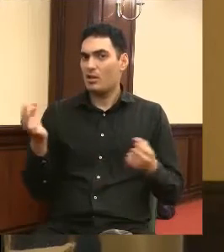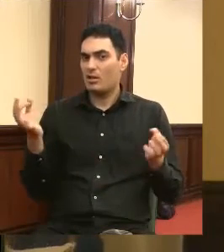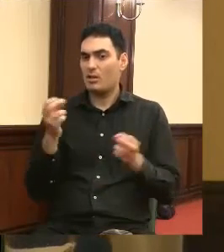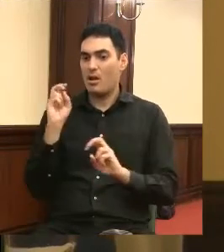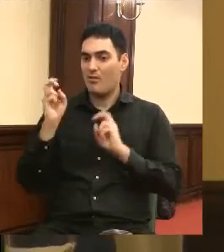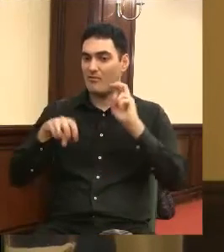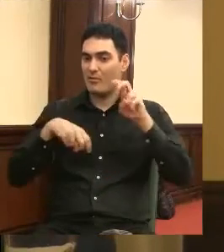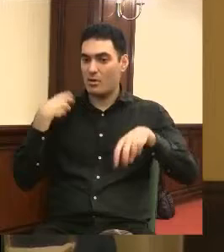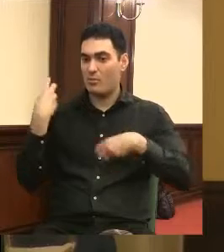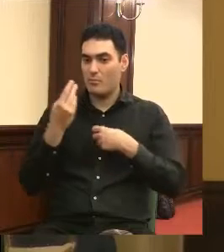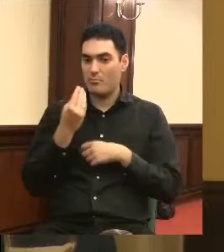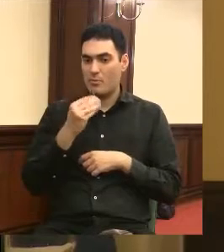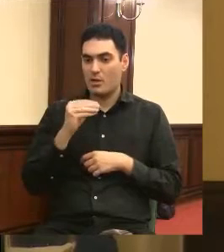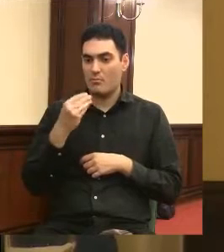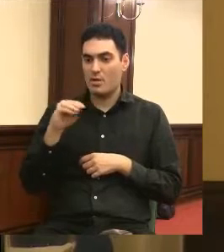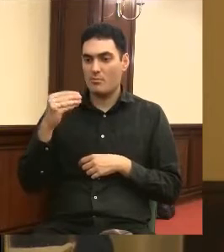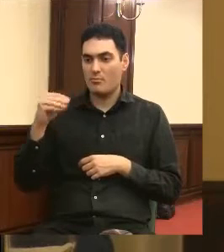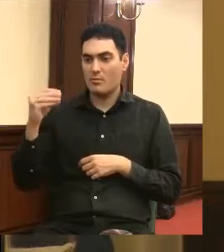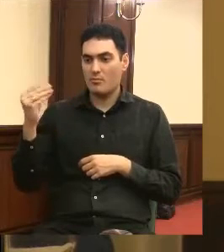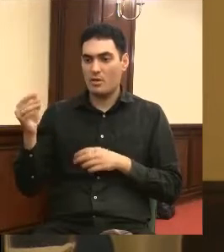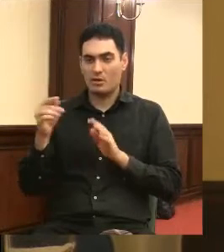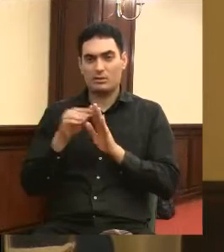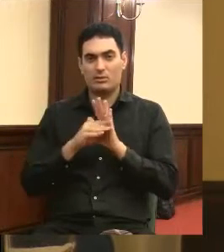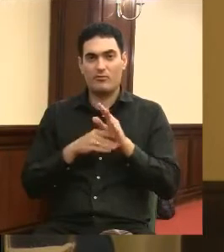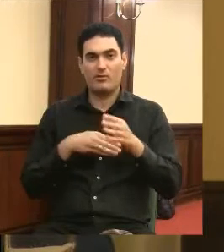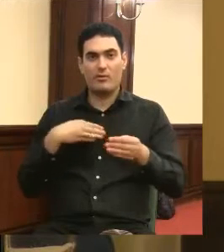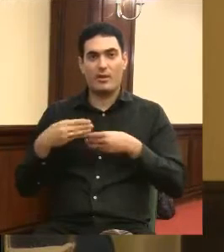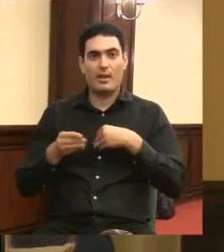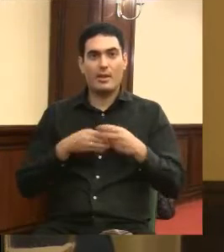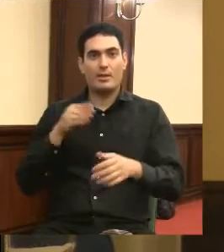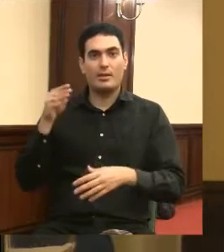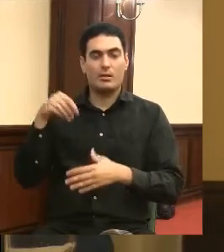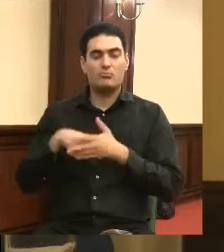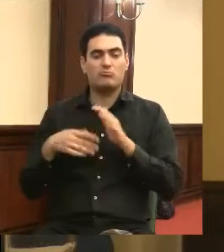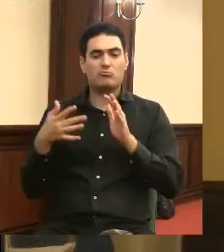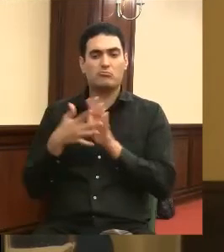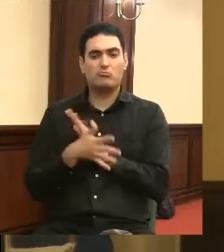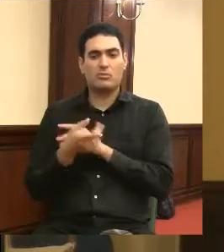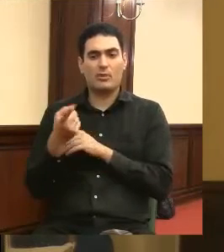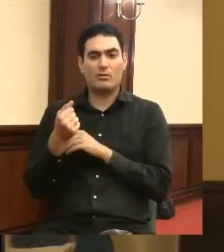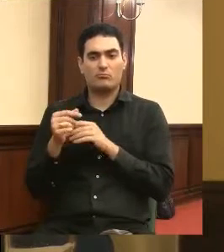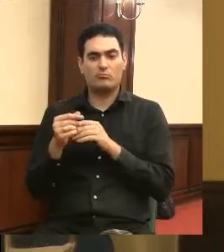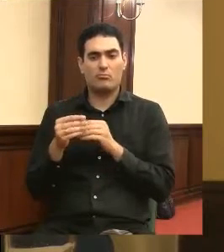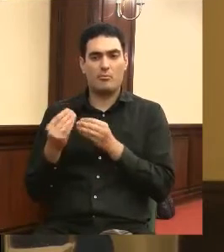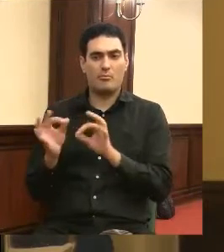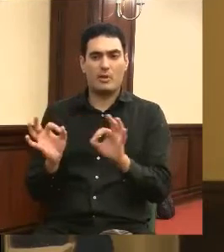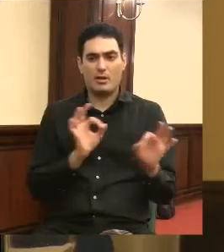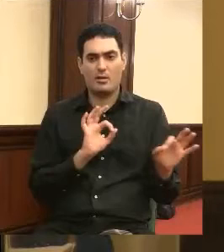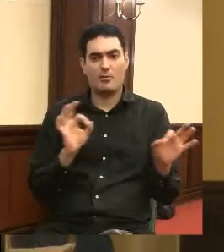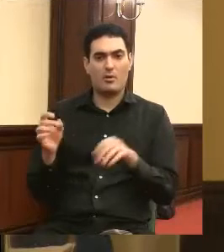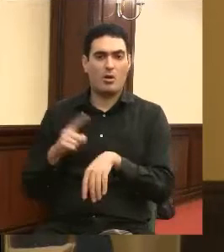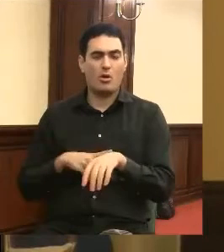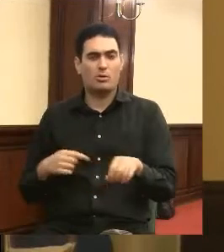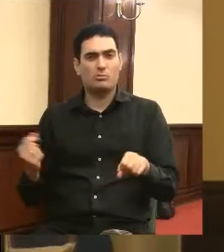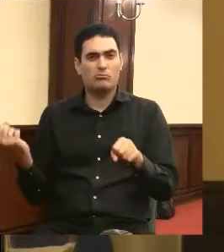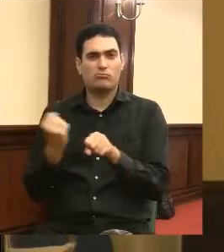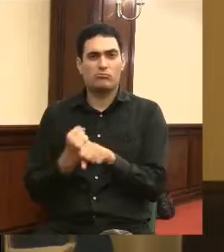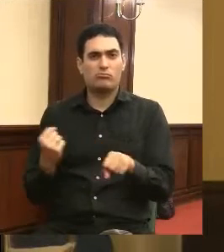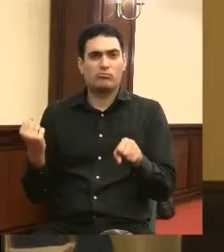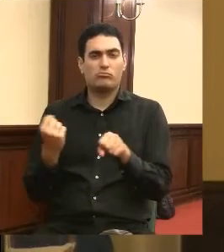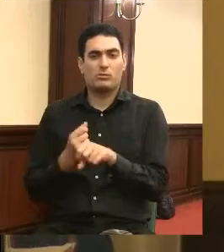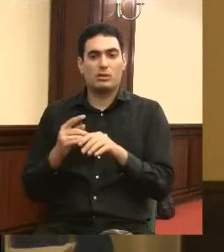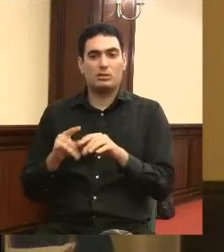cierto, precisa, es que con la reforma se han aumentado las medidas de flexibilidad interna, esto es, ajustes de salarios y o de